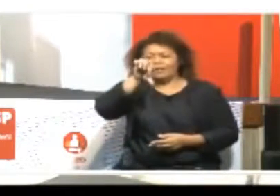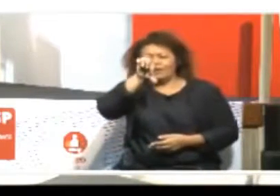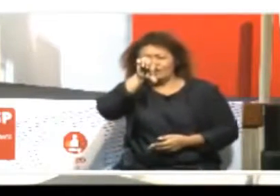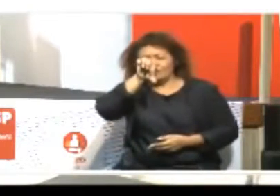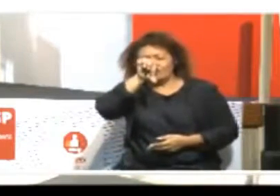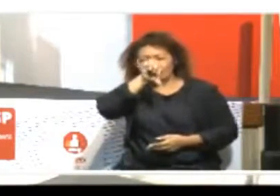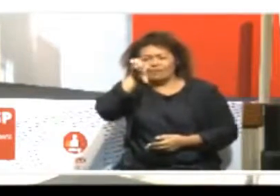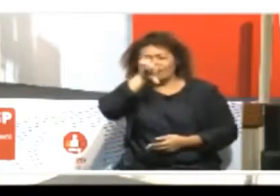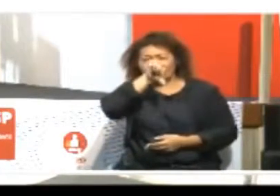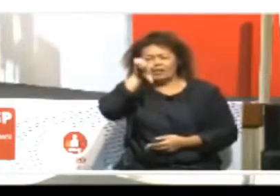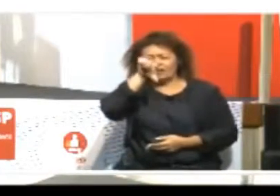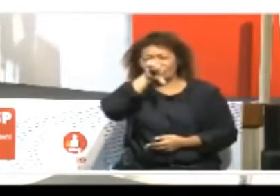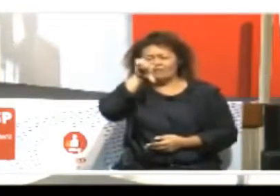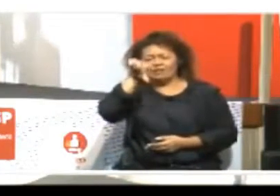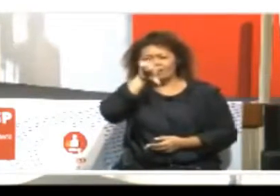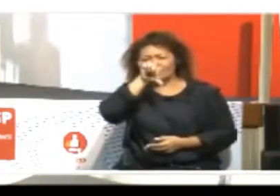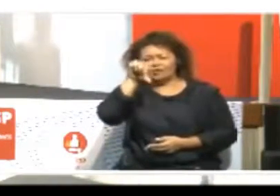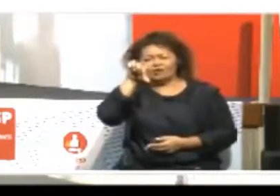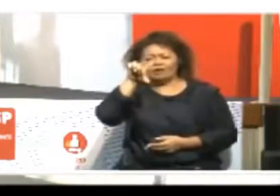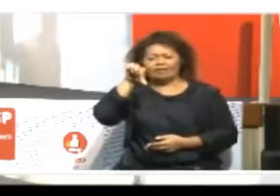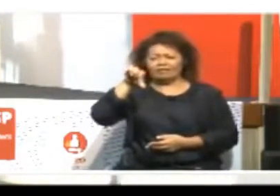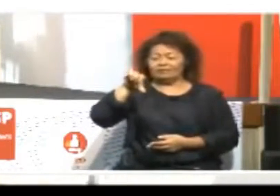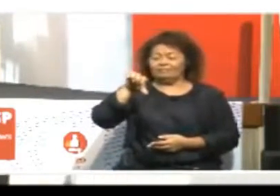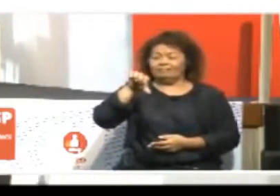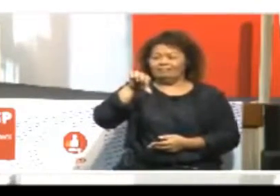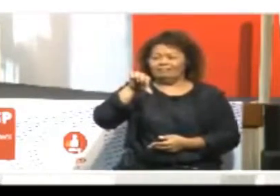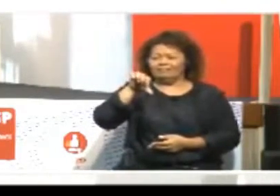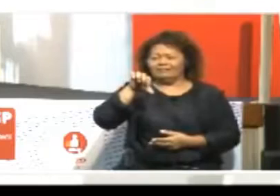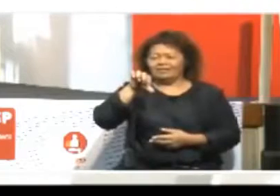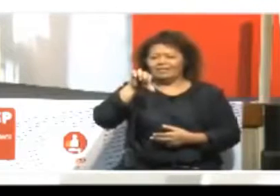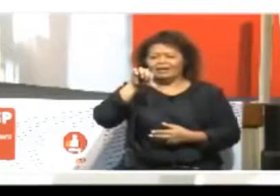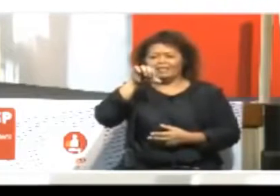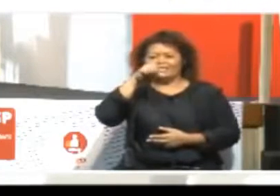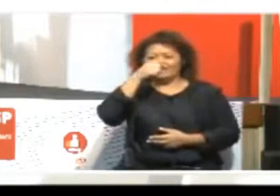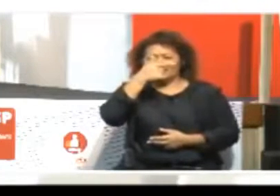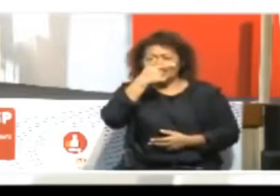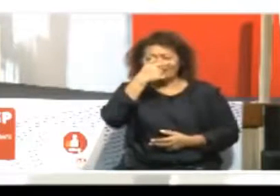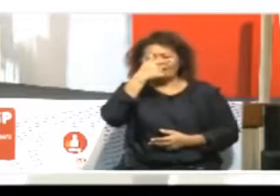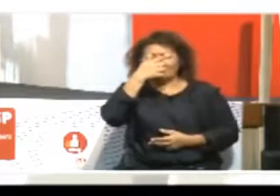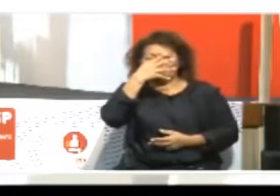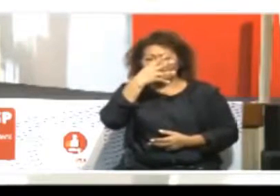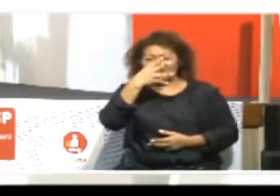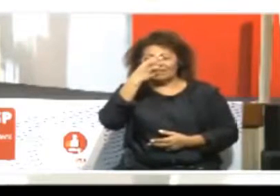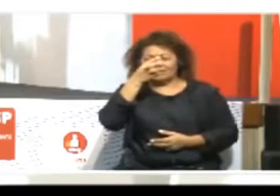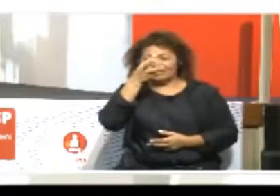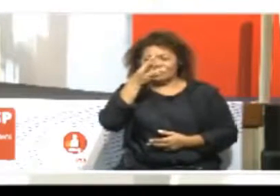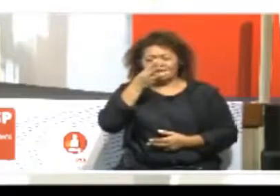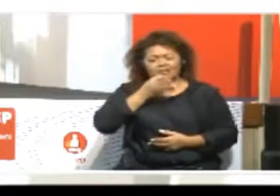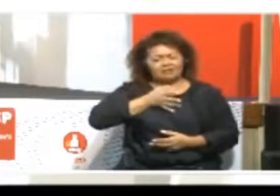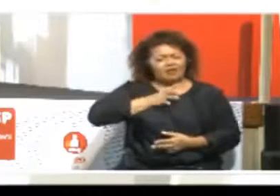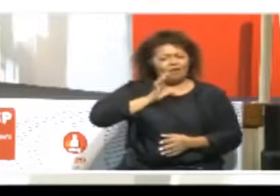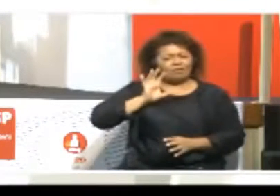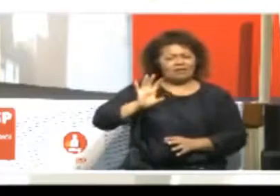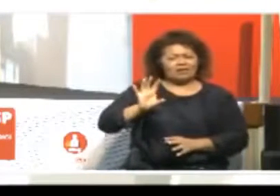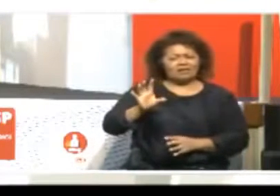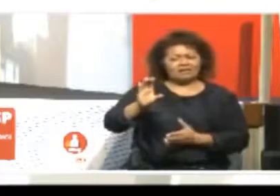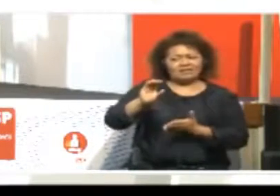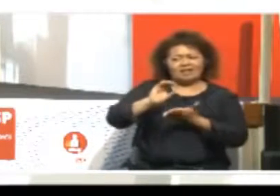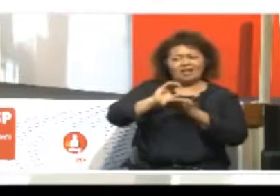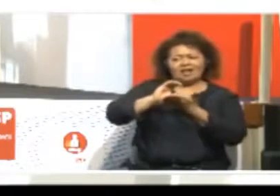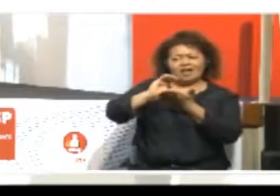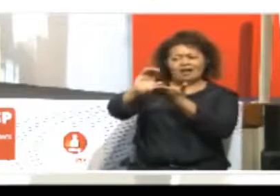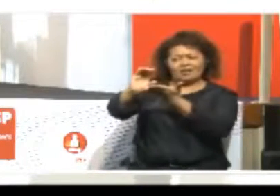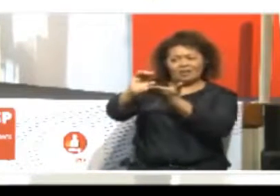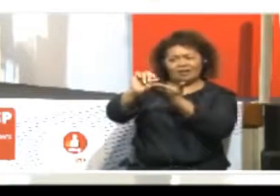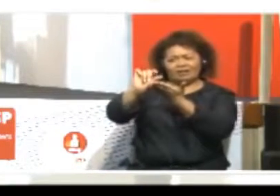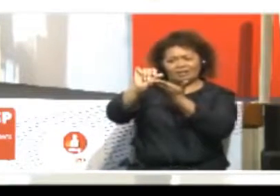99 de los 143 alcaldes que entrevisté no quiso delegar. Ellos dijeron, yo manejo mi plata y no se la tengo